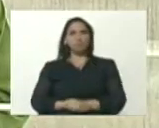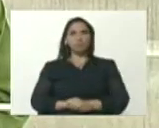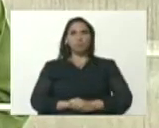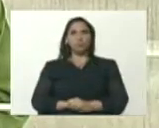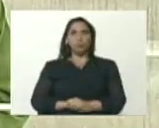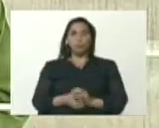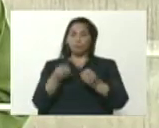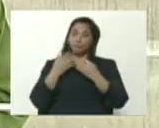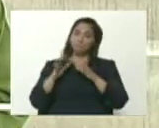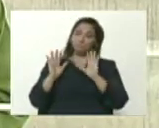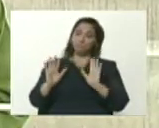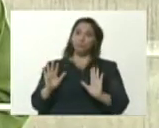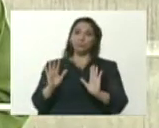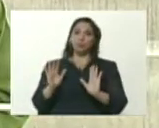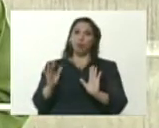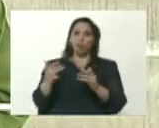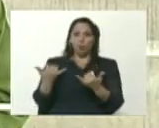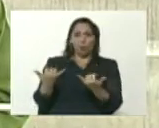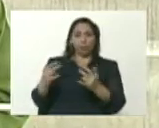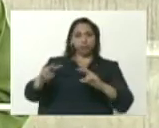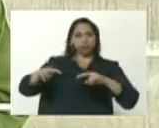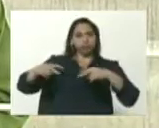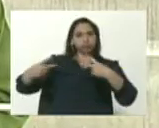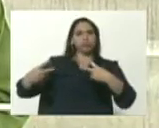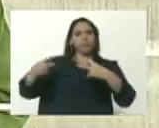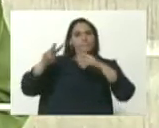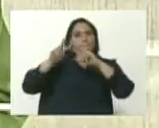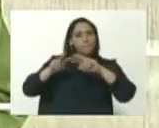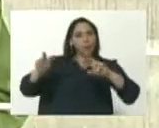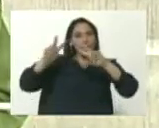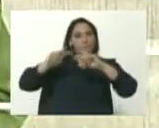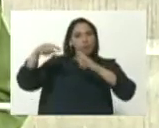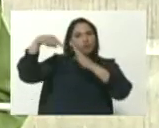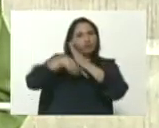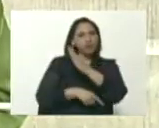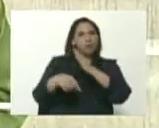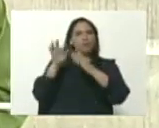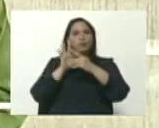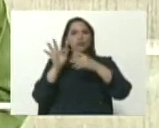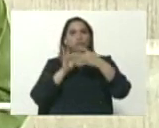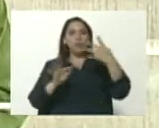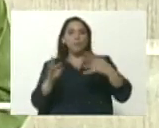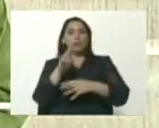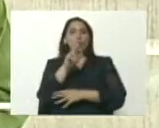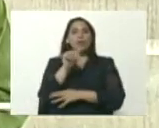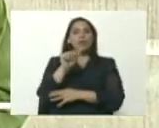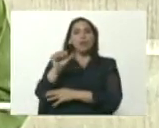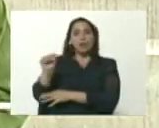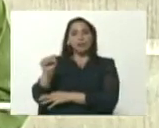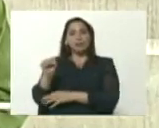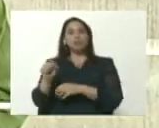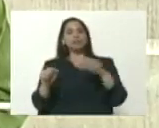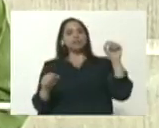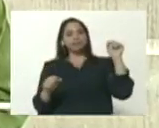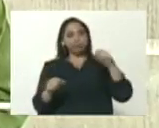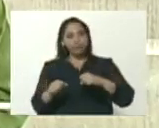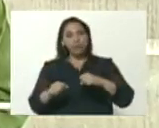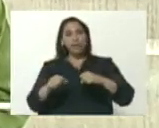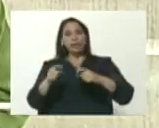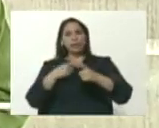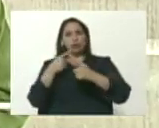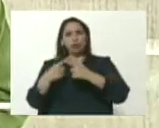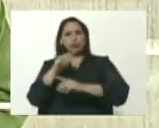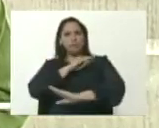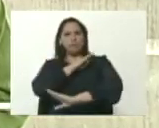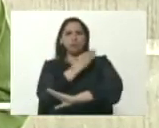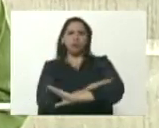Sí. Bueno, están en el momento de revisión del funcionamiento de la RAS. Sí. Hay que fortalecer la